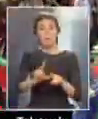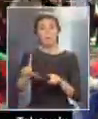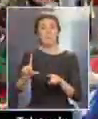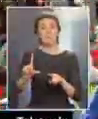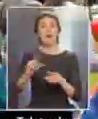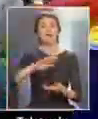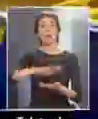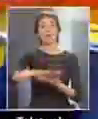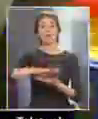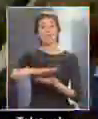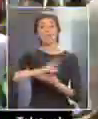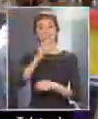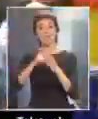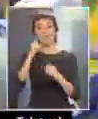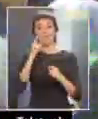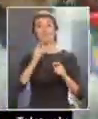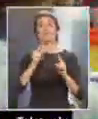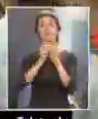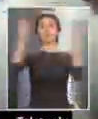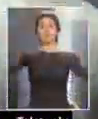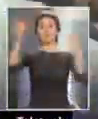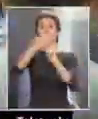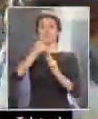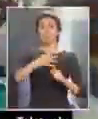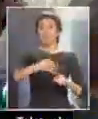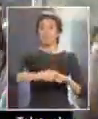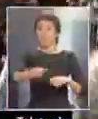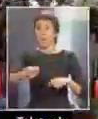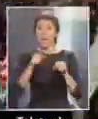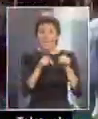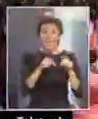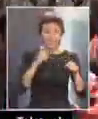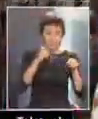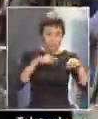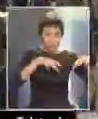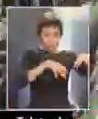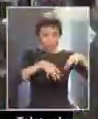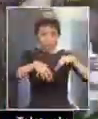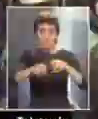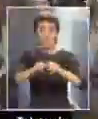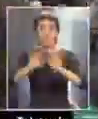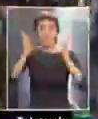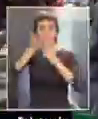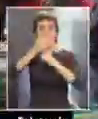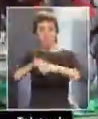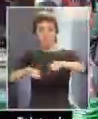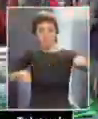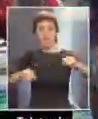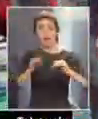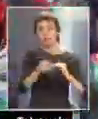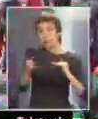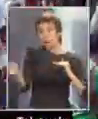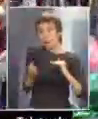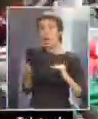precisamente a las fiestas del Bicentenario. Una situación que se produjo a un costado, casi un costado del escenario que estaba dispuesto para que los